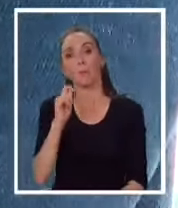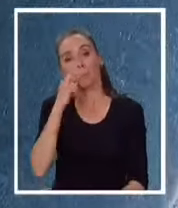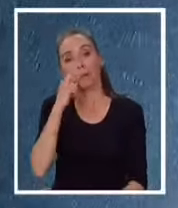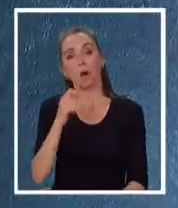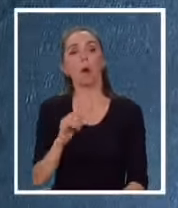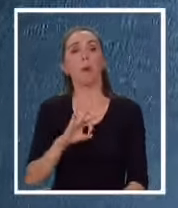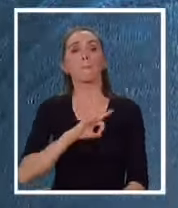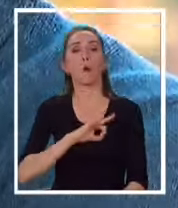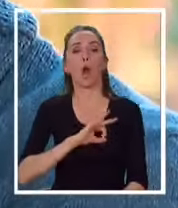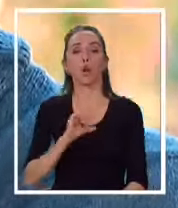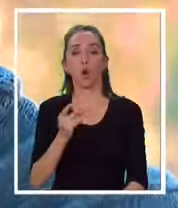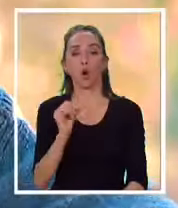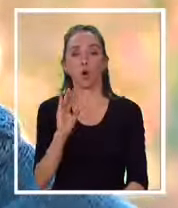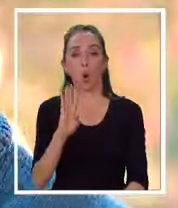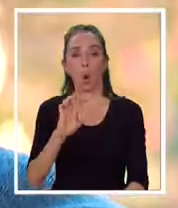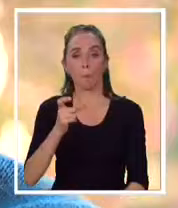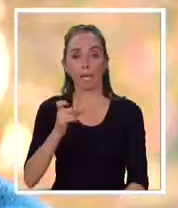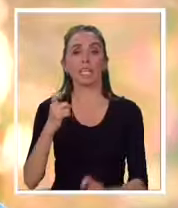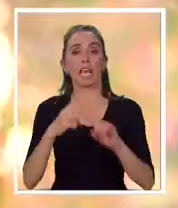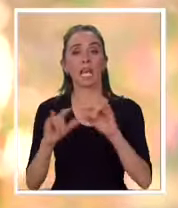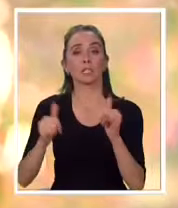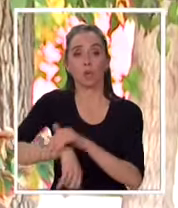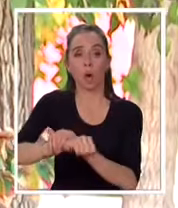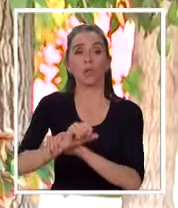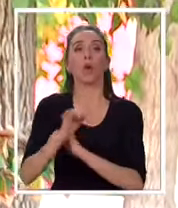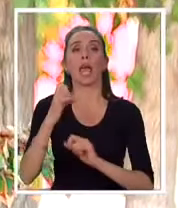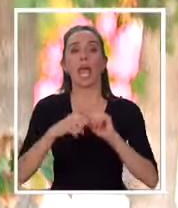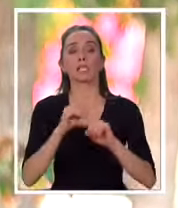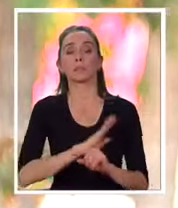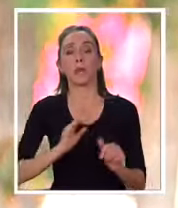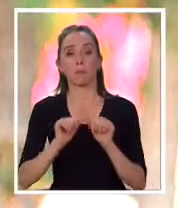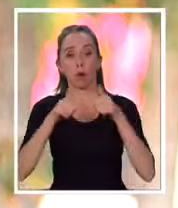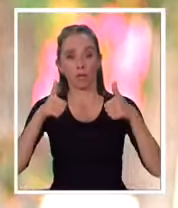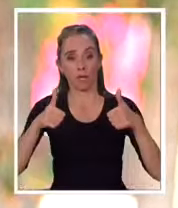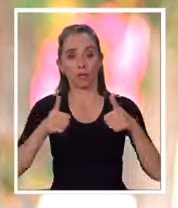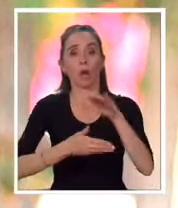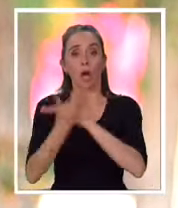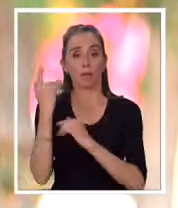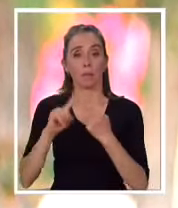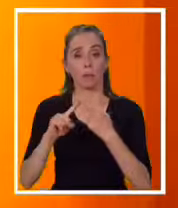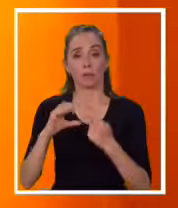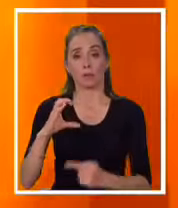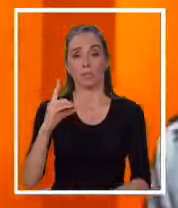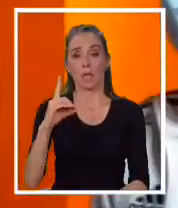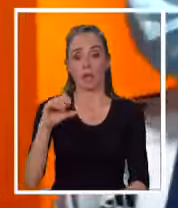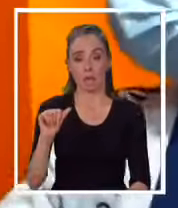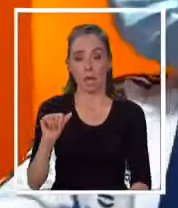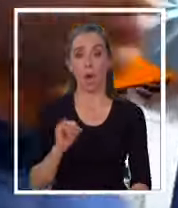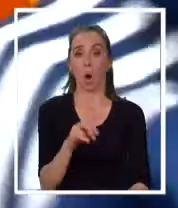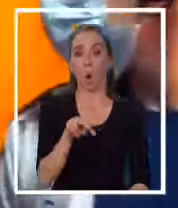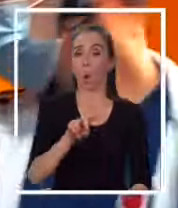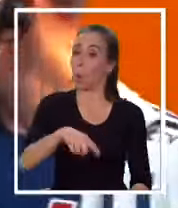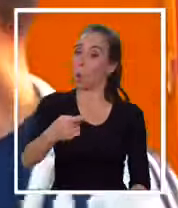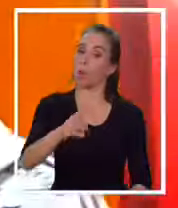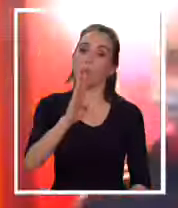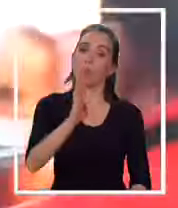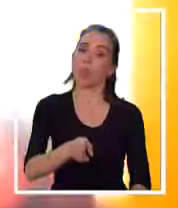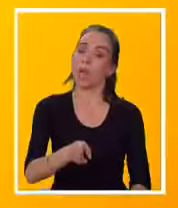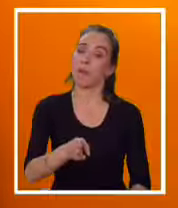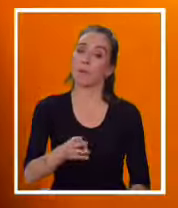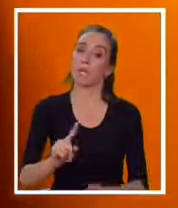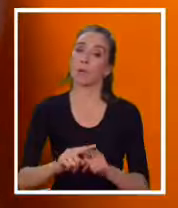Goldberg sabe de la U, fue jugador y directivo, de hecho de reciente paso por el CDA. Por ello cree que en junio tiene que existir